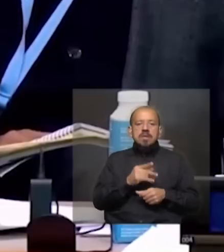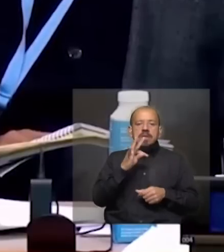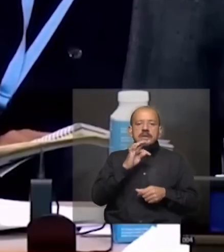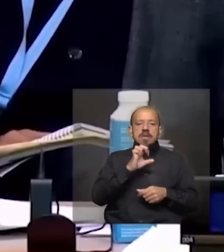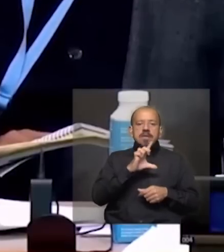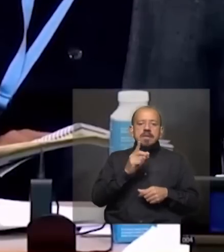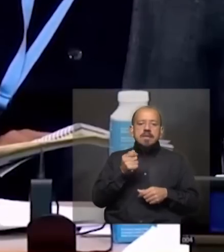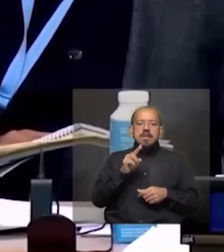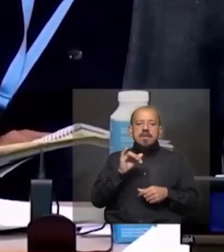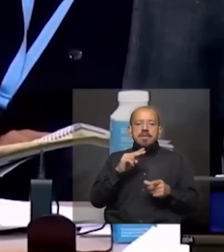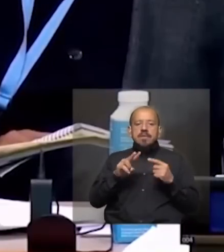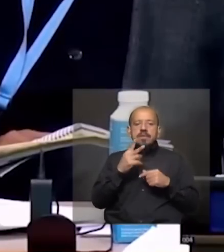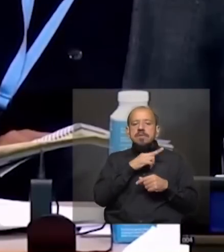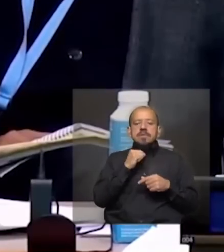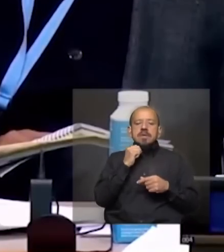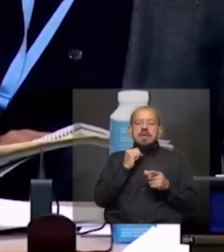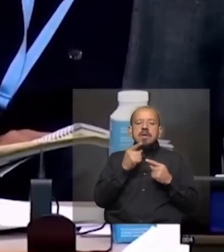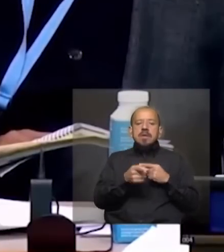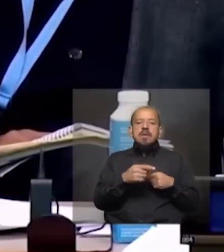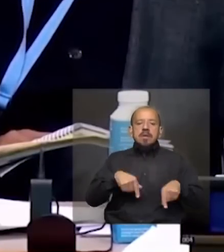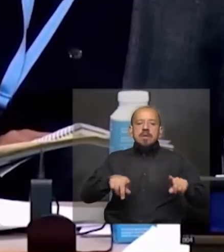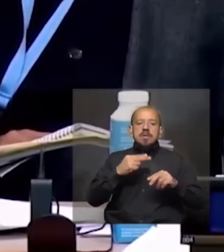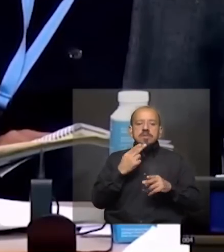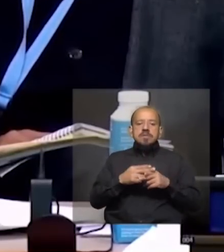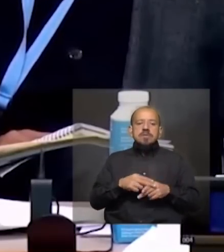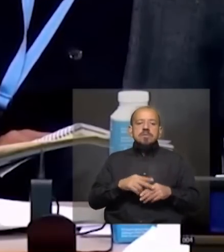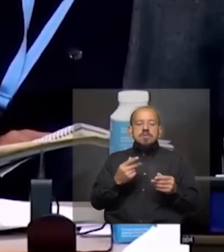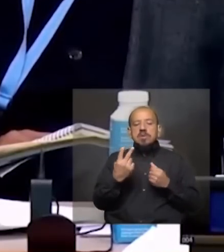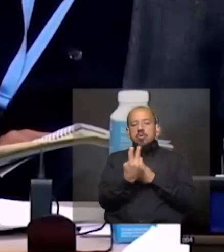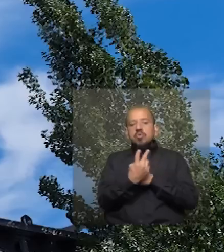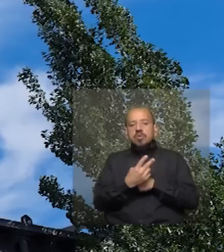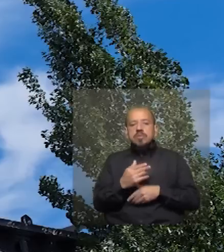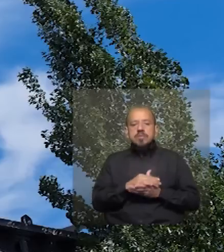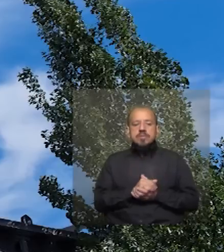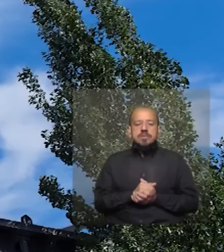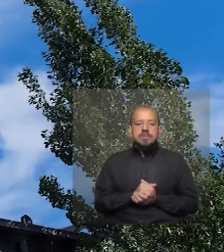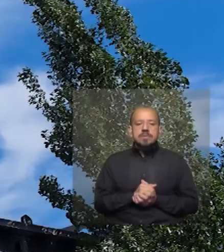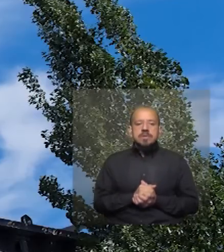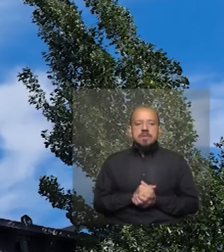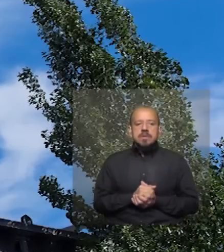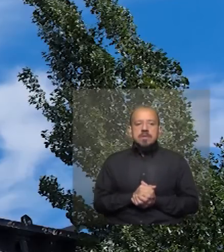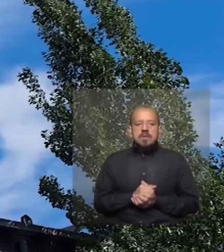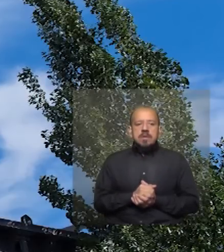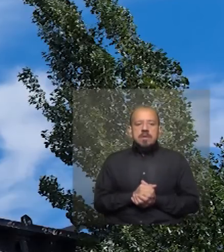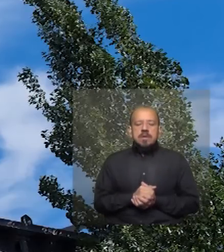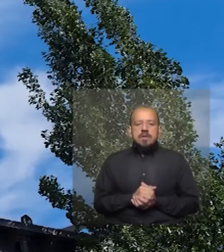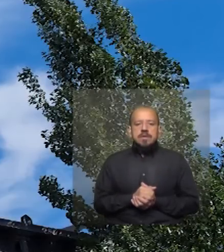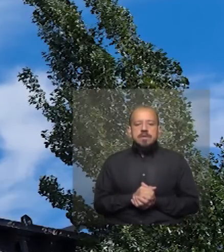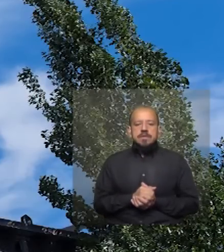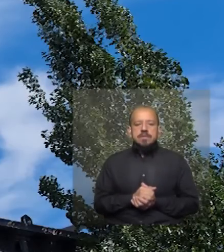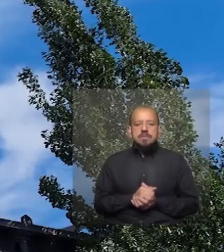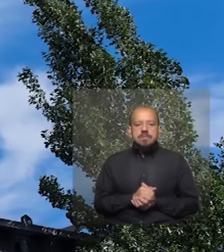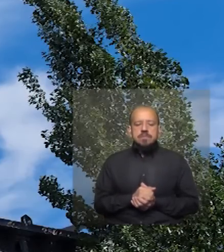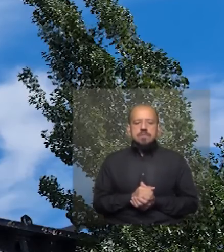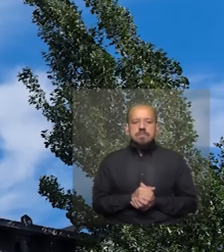y el horror que Israel impone a los palestinos en el nombre de la autodefensa presentó mercado agrícola de Montevideo